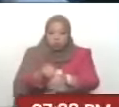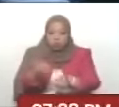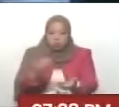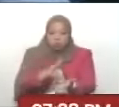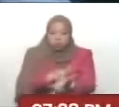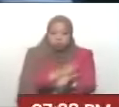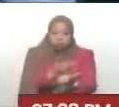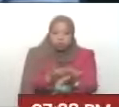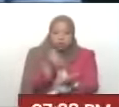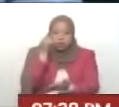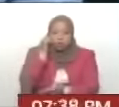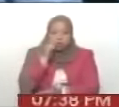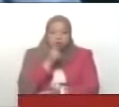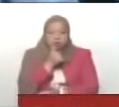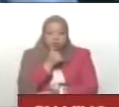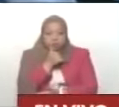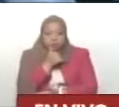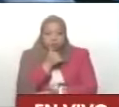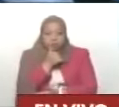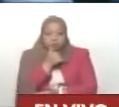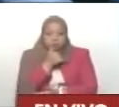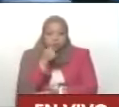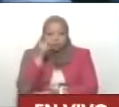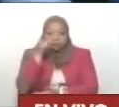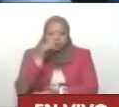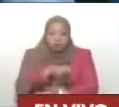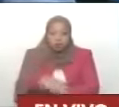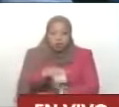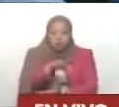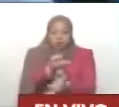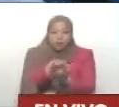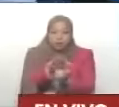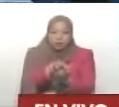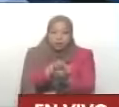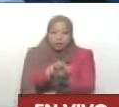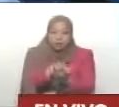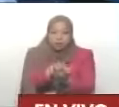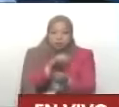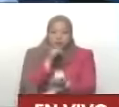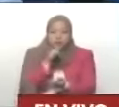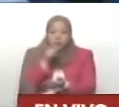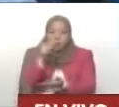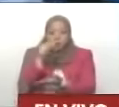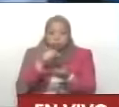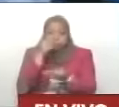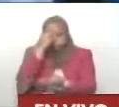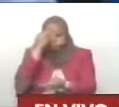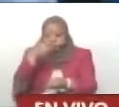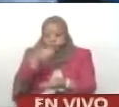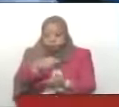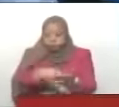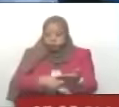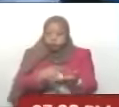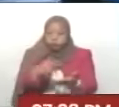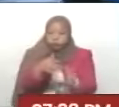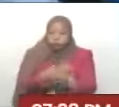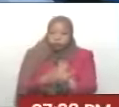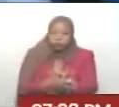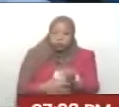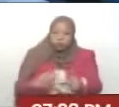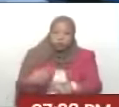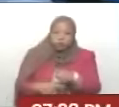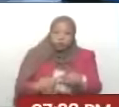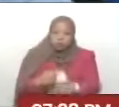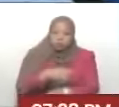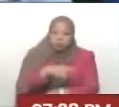sábado en el Guamache y les decía, los acuerdos que estamos firmando ahora con China en materia de productos del